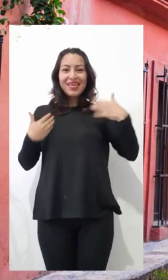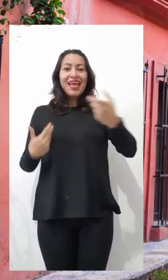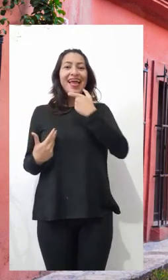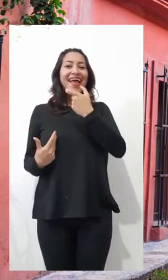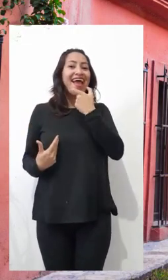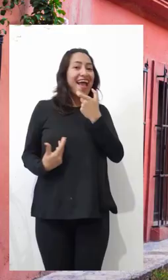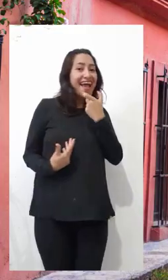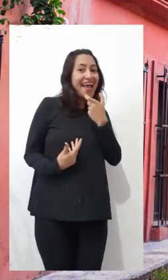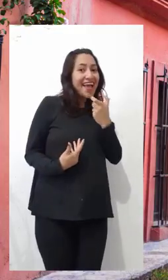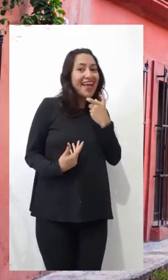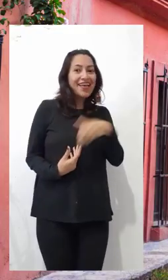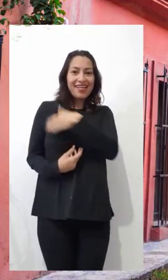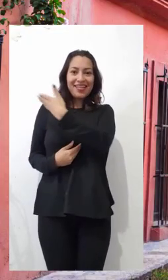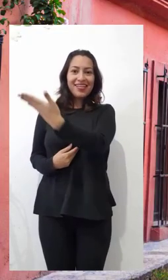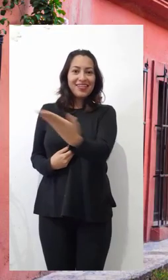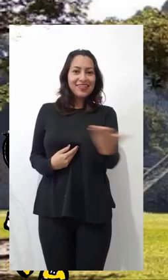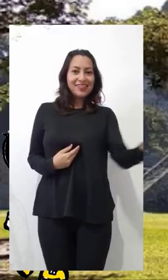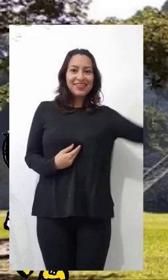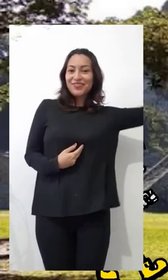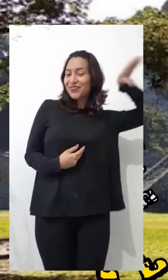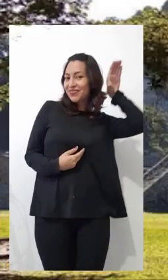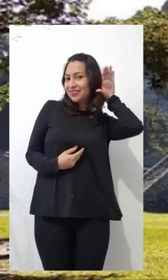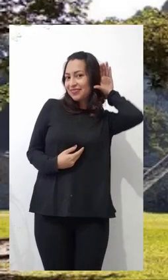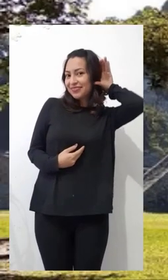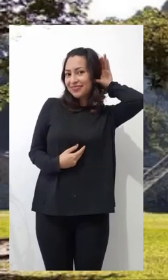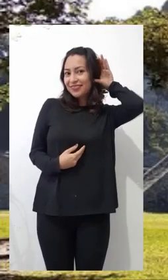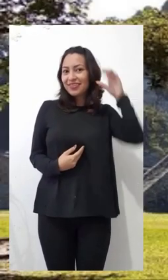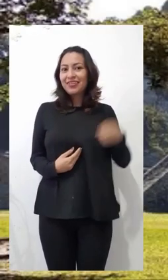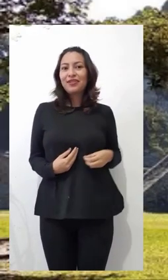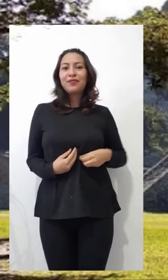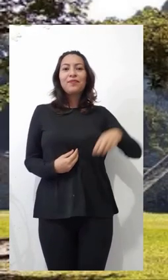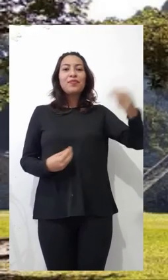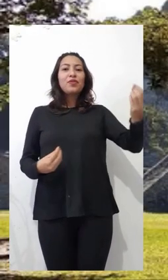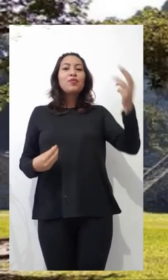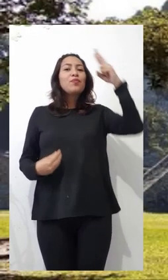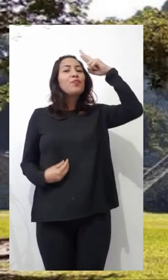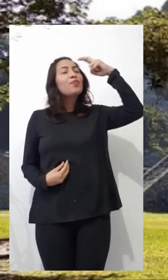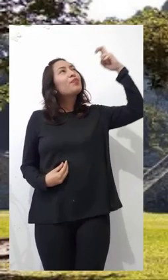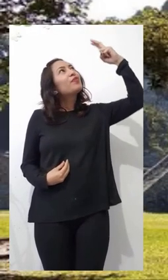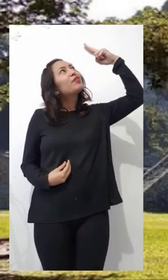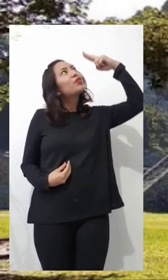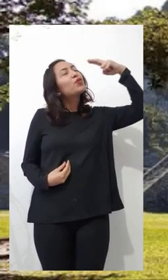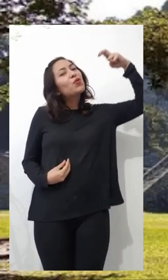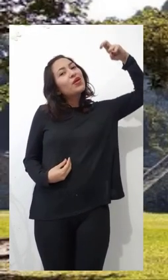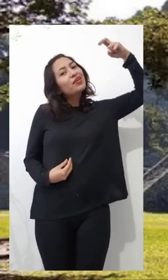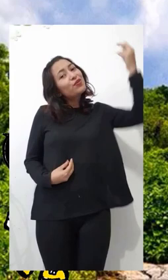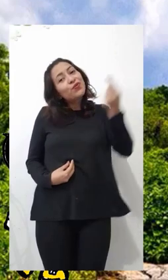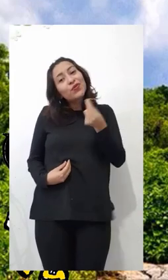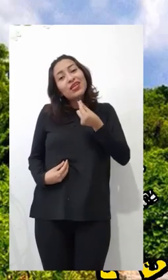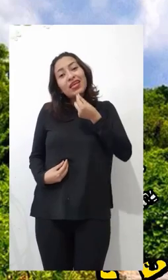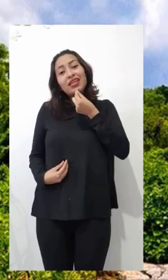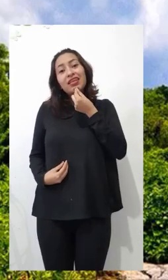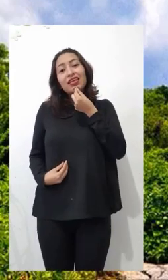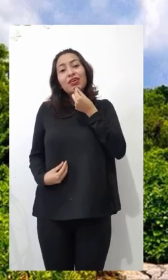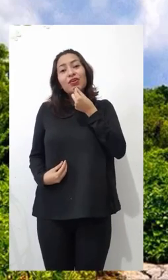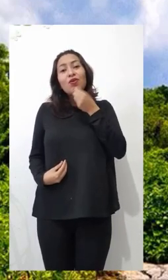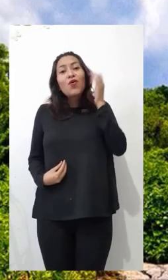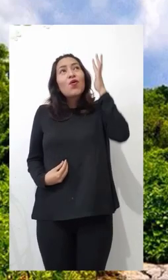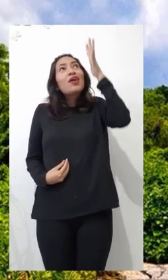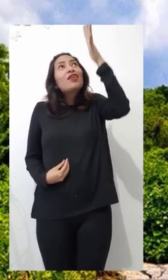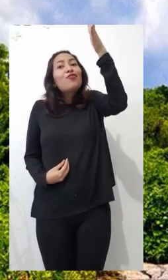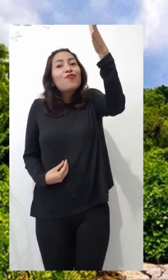mis risas se quejen oír. Sean mis juegos un himno al trabajo